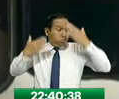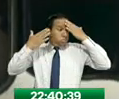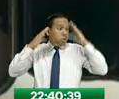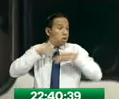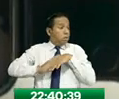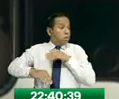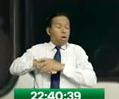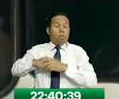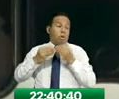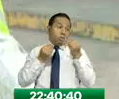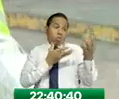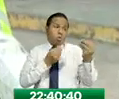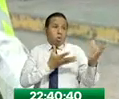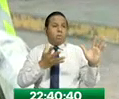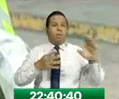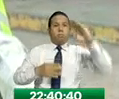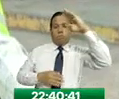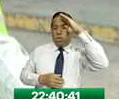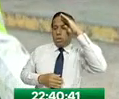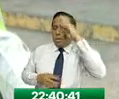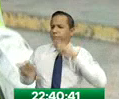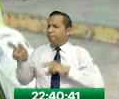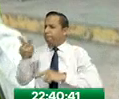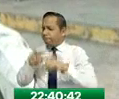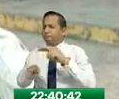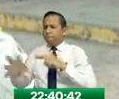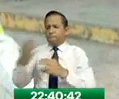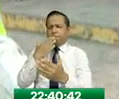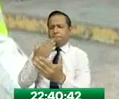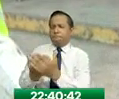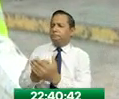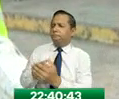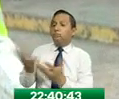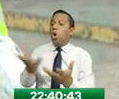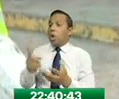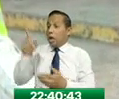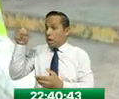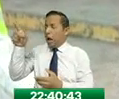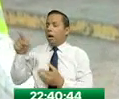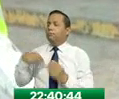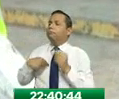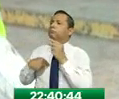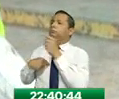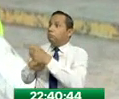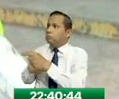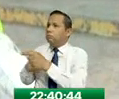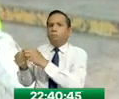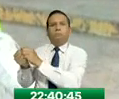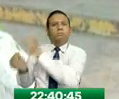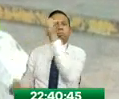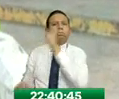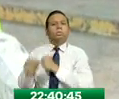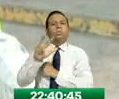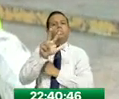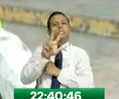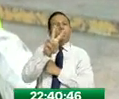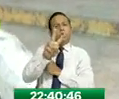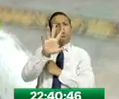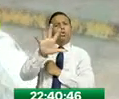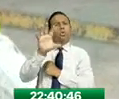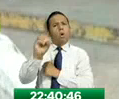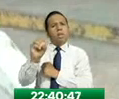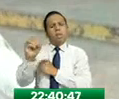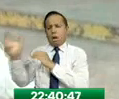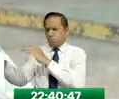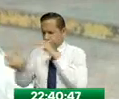de productos robados. Y se procede a ubicar 250 cartones conteniendo en su totalidad 10,000 cajas de